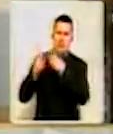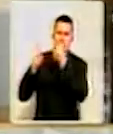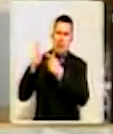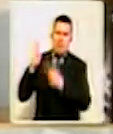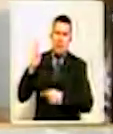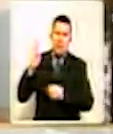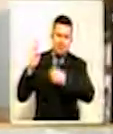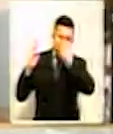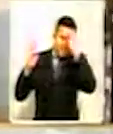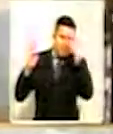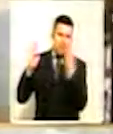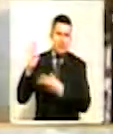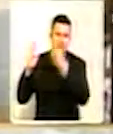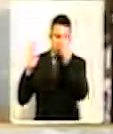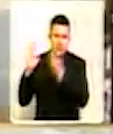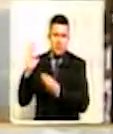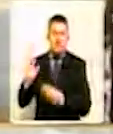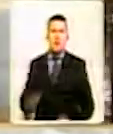sus previsiones.